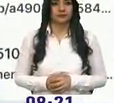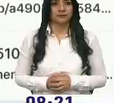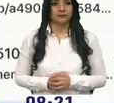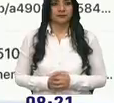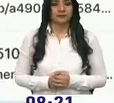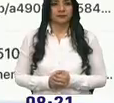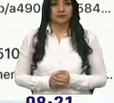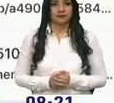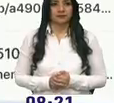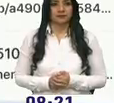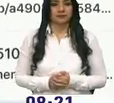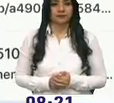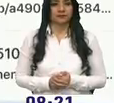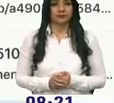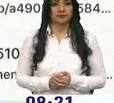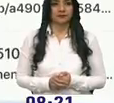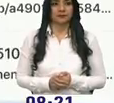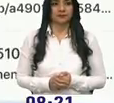Voy a hacer...